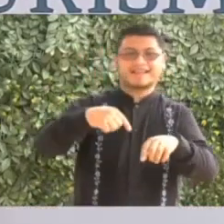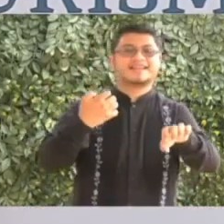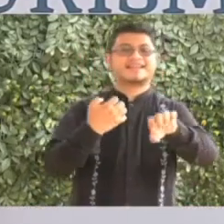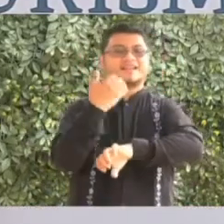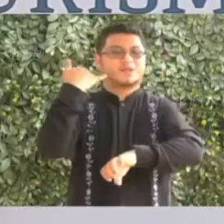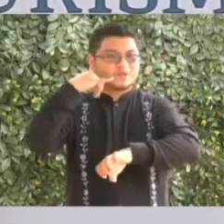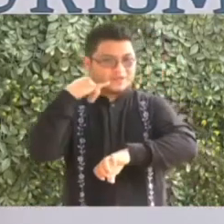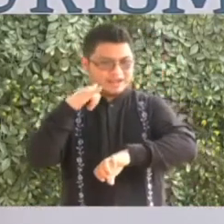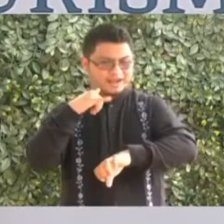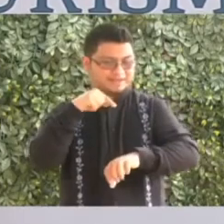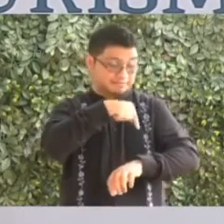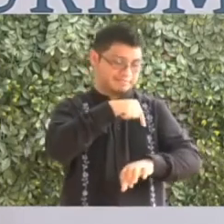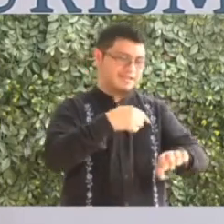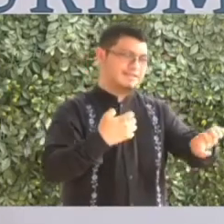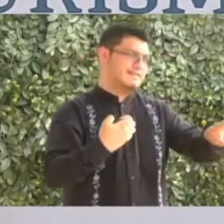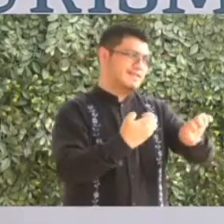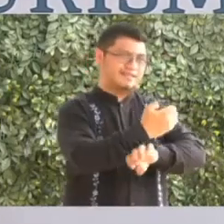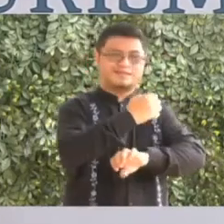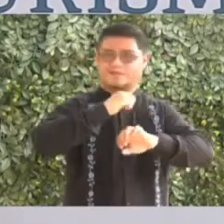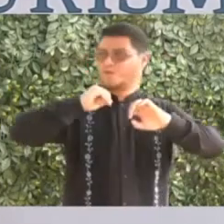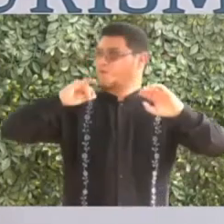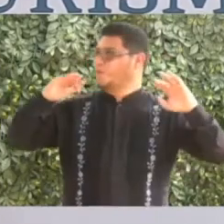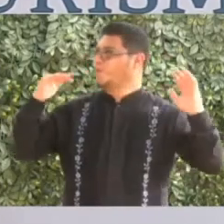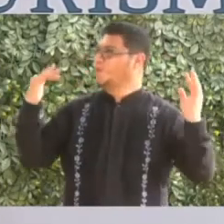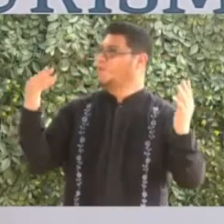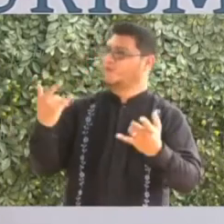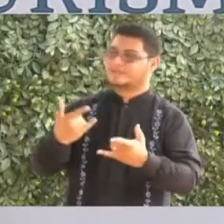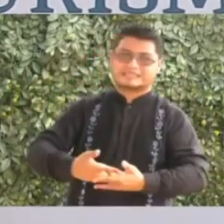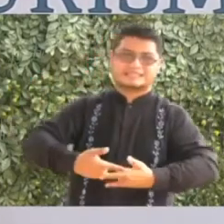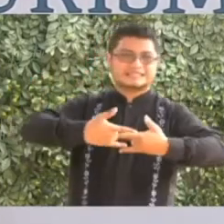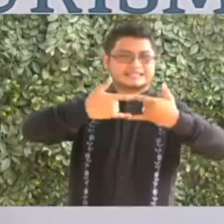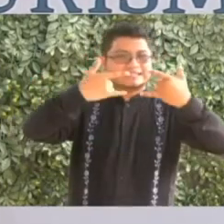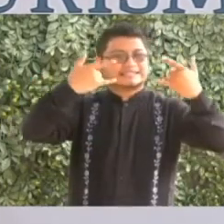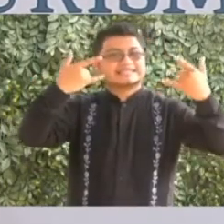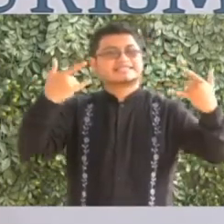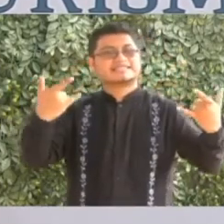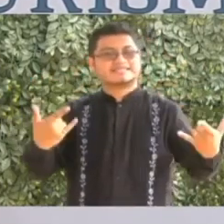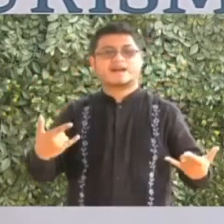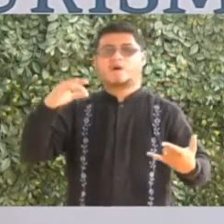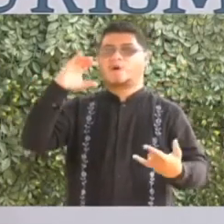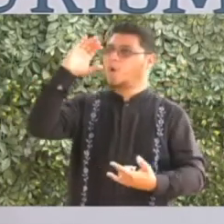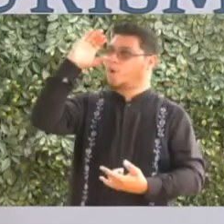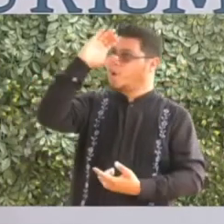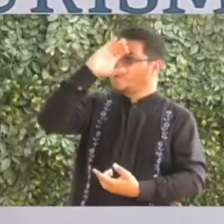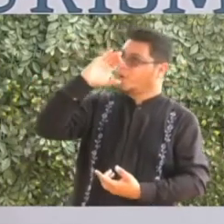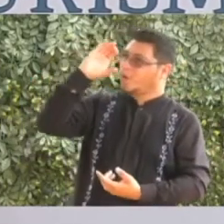en este estado con tanta historia, con tanta cultura.